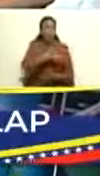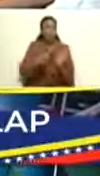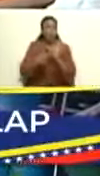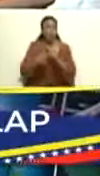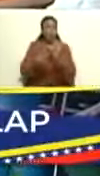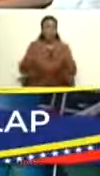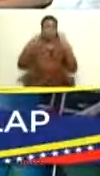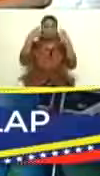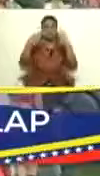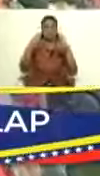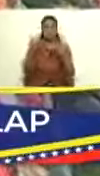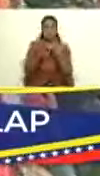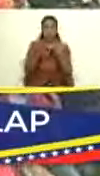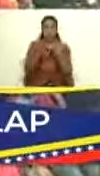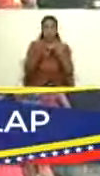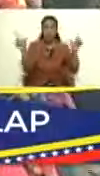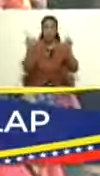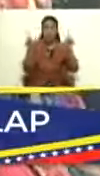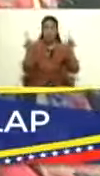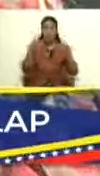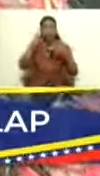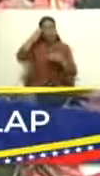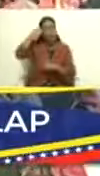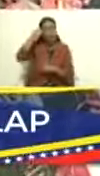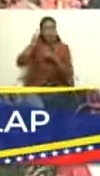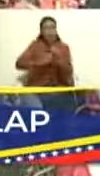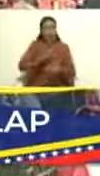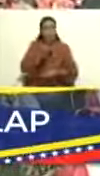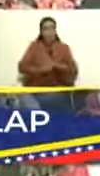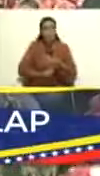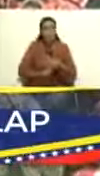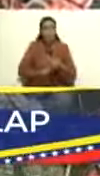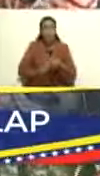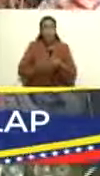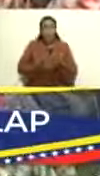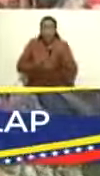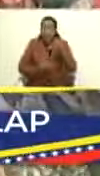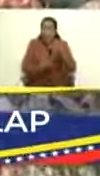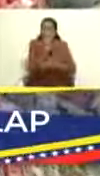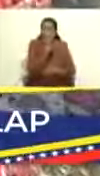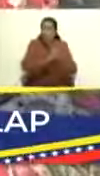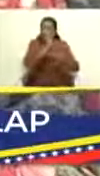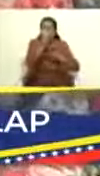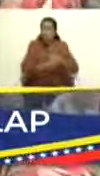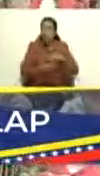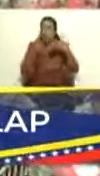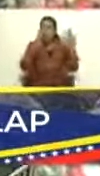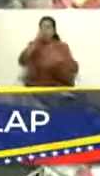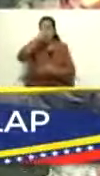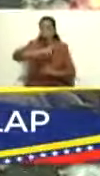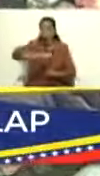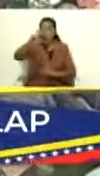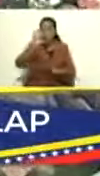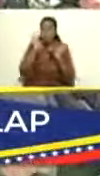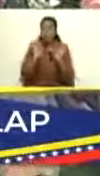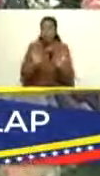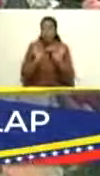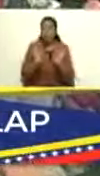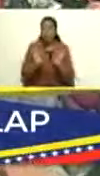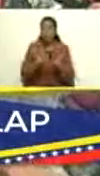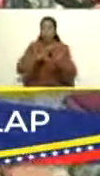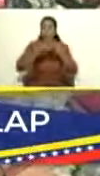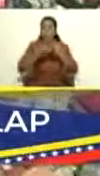viendo, le recordara el parto de hace 8 años con los